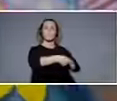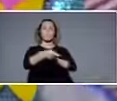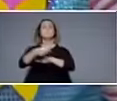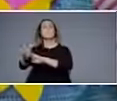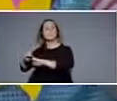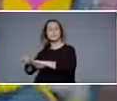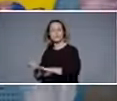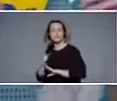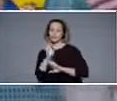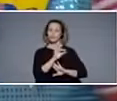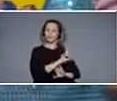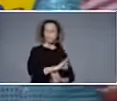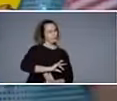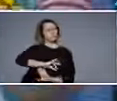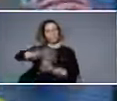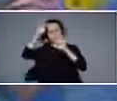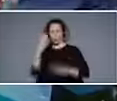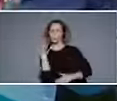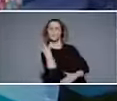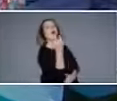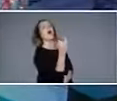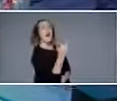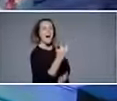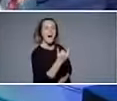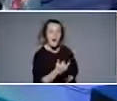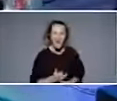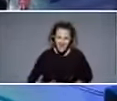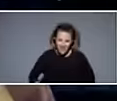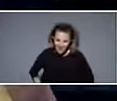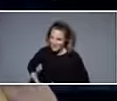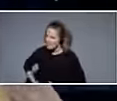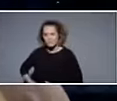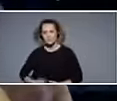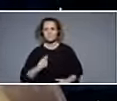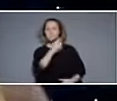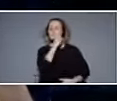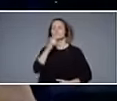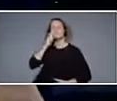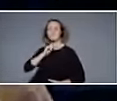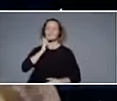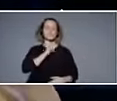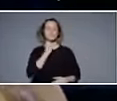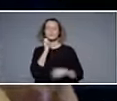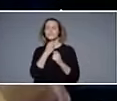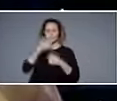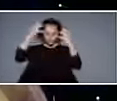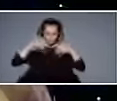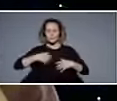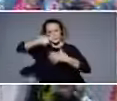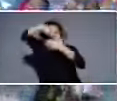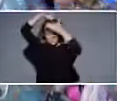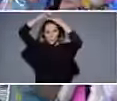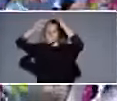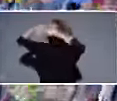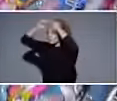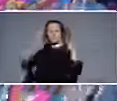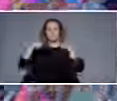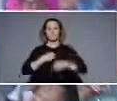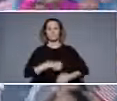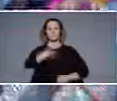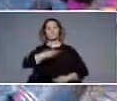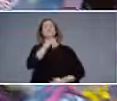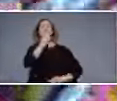que ahora seguro que sí me van a llamar. Me baño, me afeito y me peino para atrás, y me visto bien para